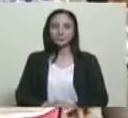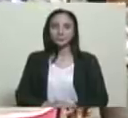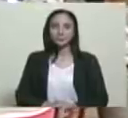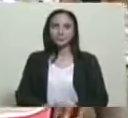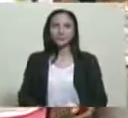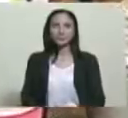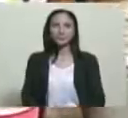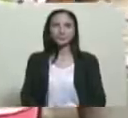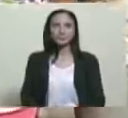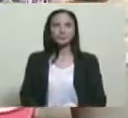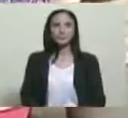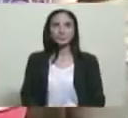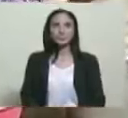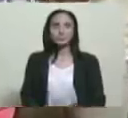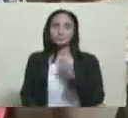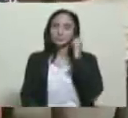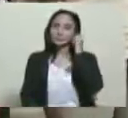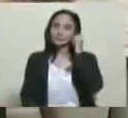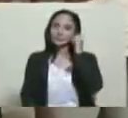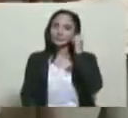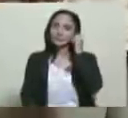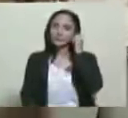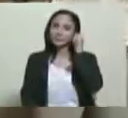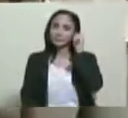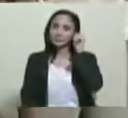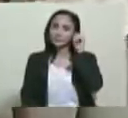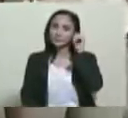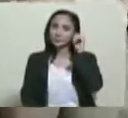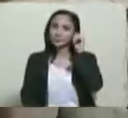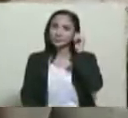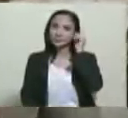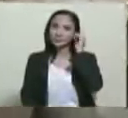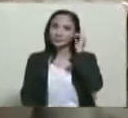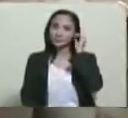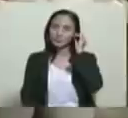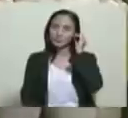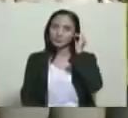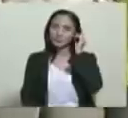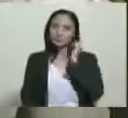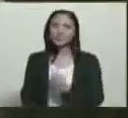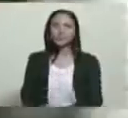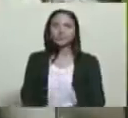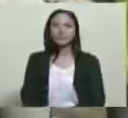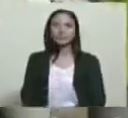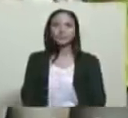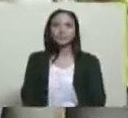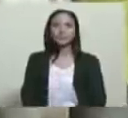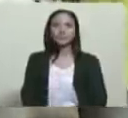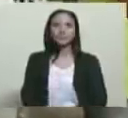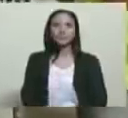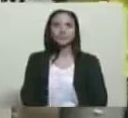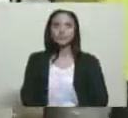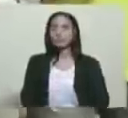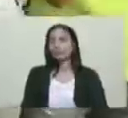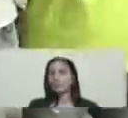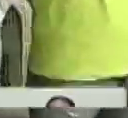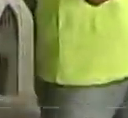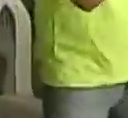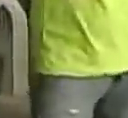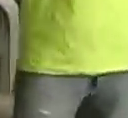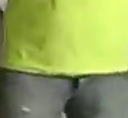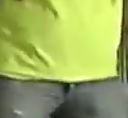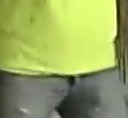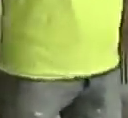la juventud! ¡Chamba Juvenil! ¡Hey! Con importantes anuncios y gestión